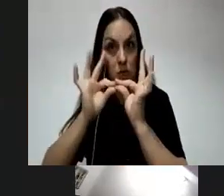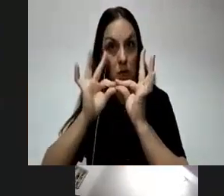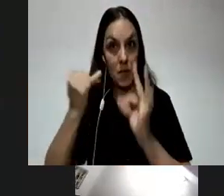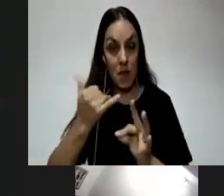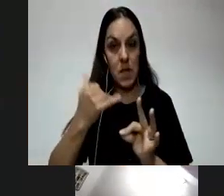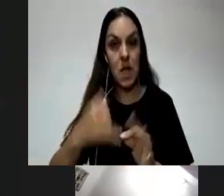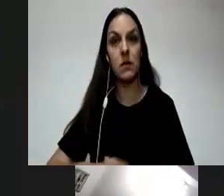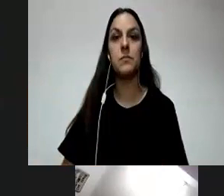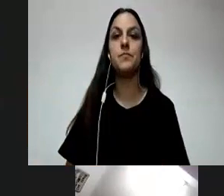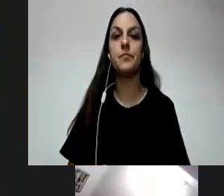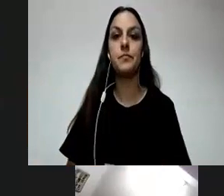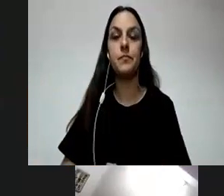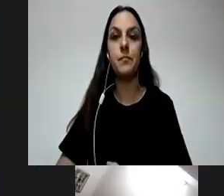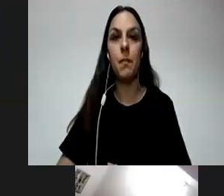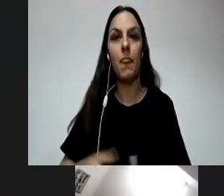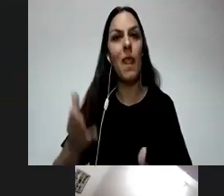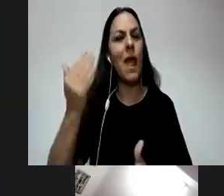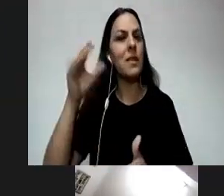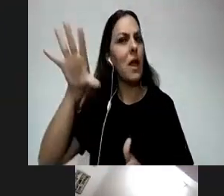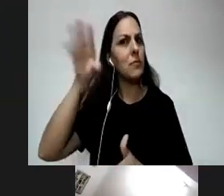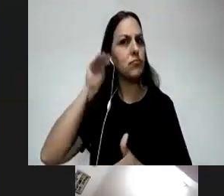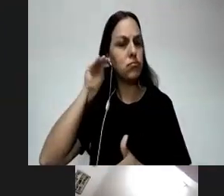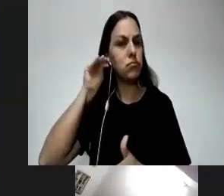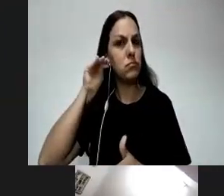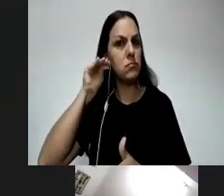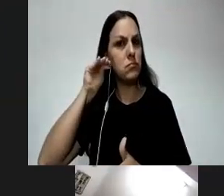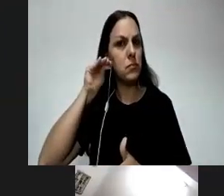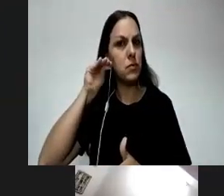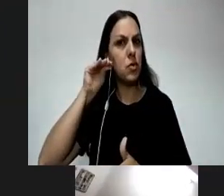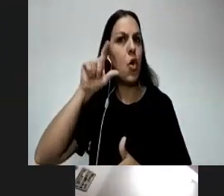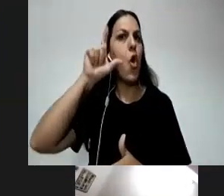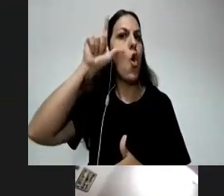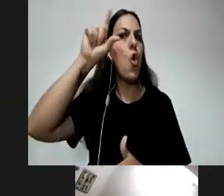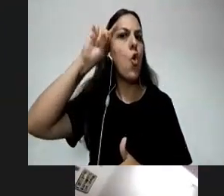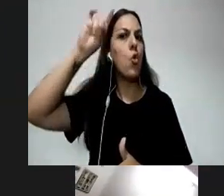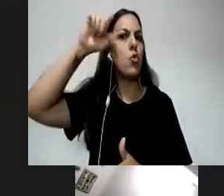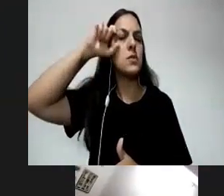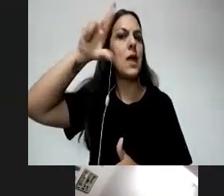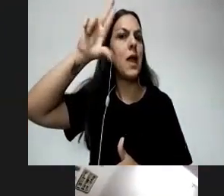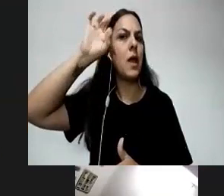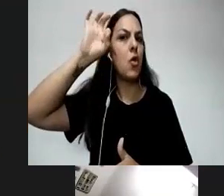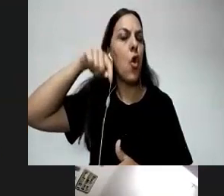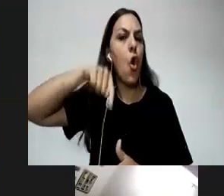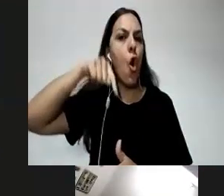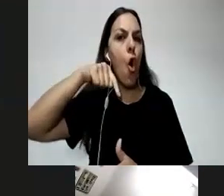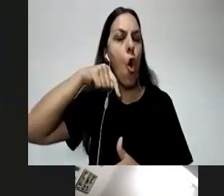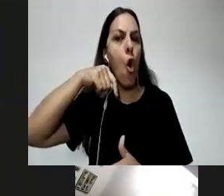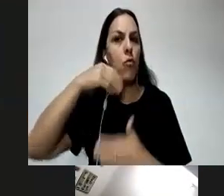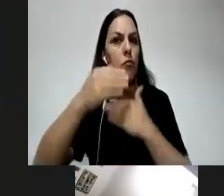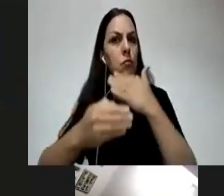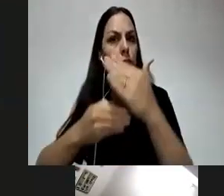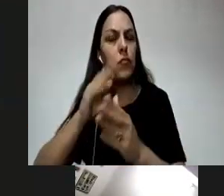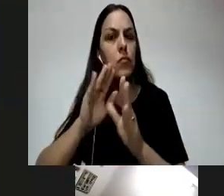escuchamos la palabra ahora de Luis Ernesto Lucero, que hoy va a desarrollar el tema de transporte